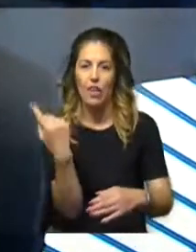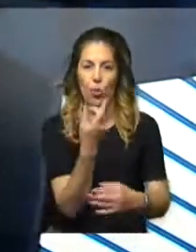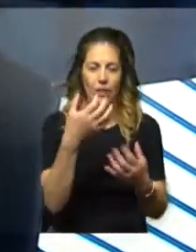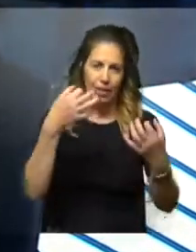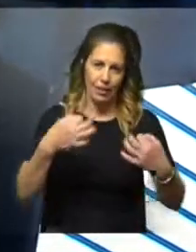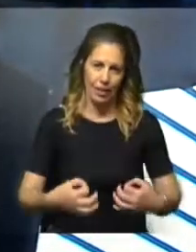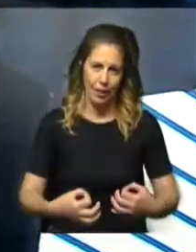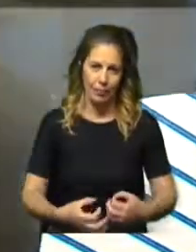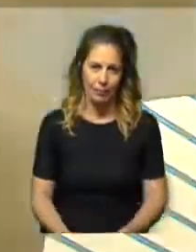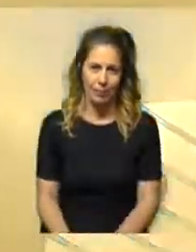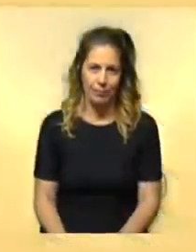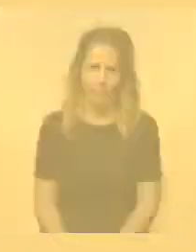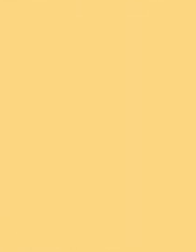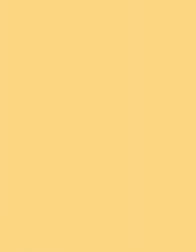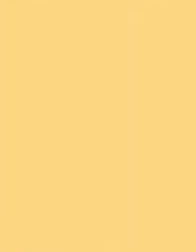realidad